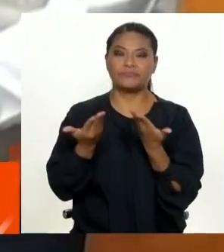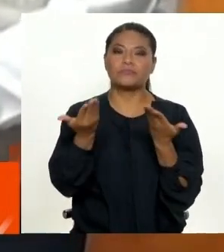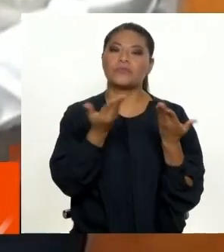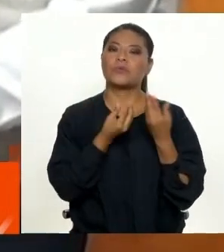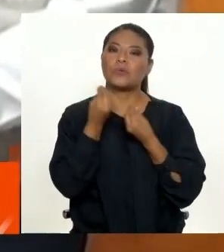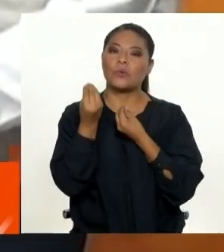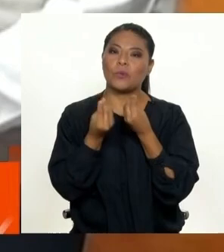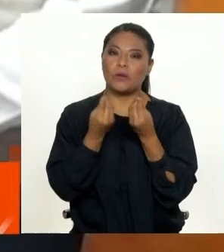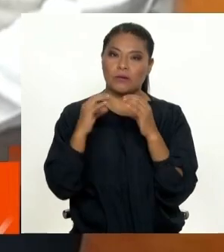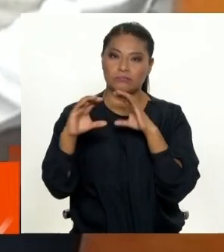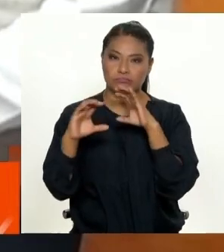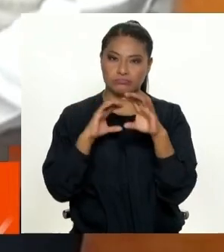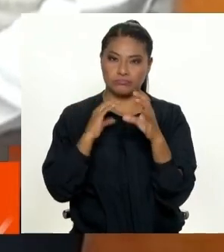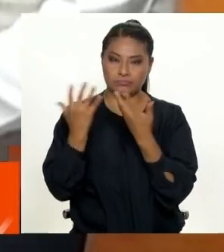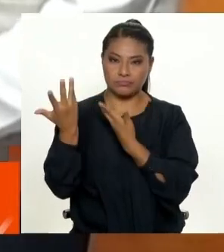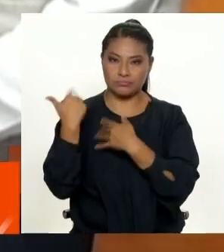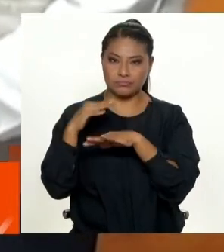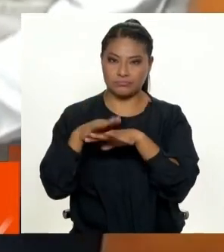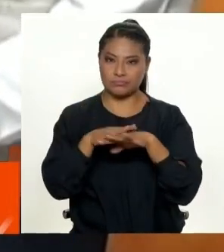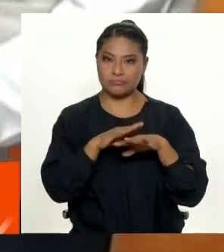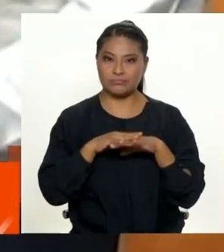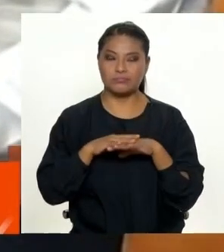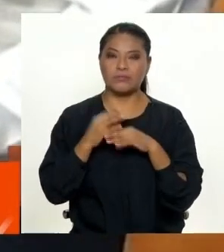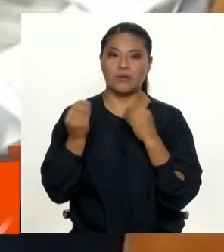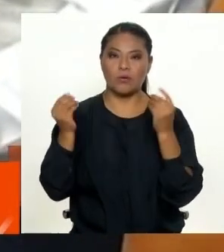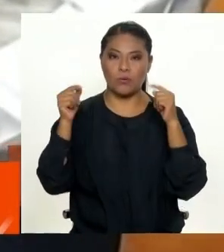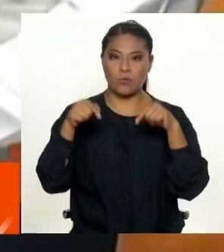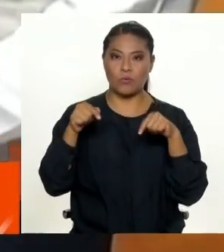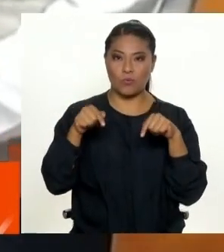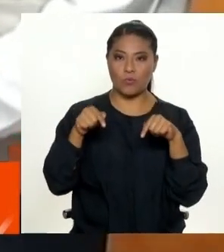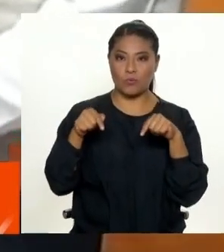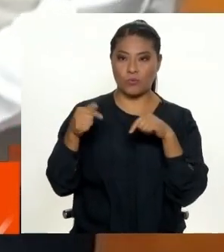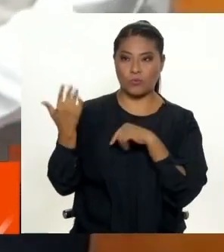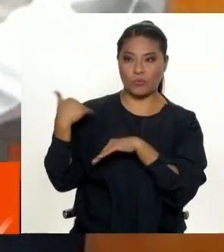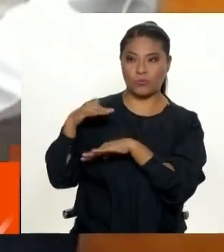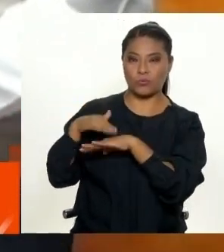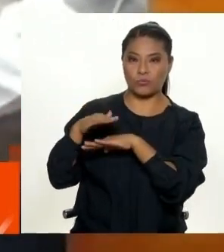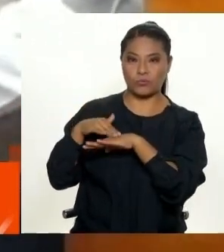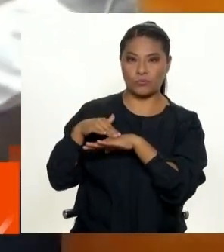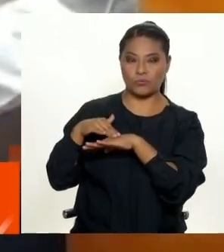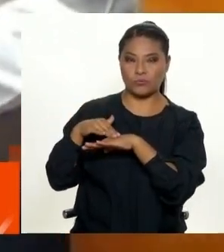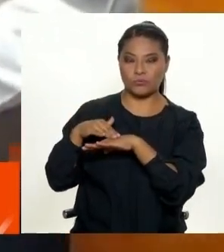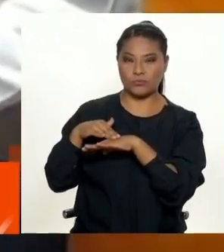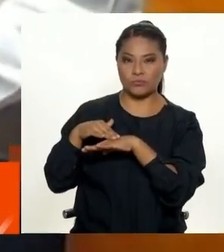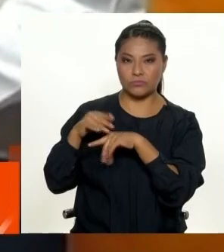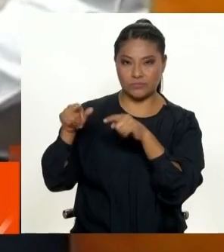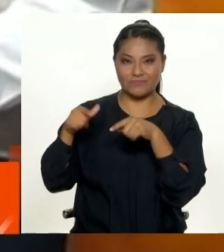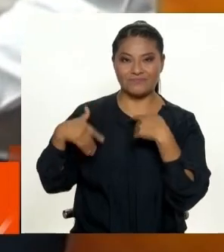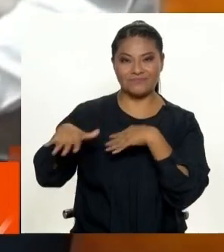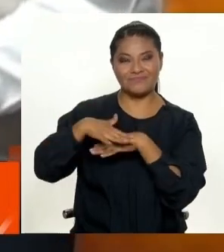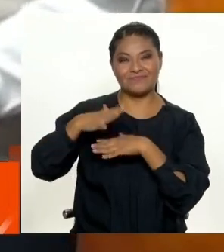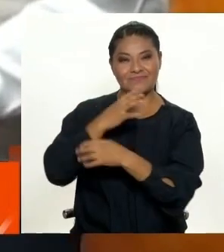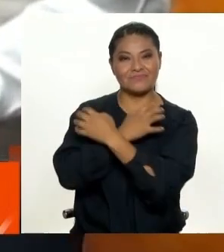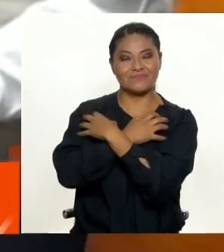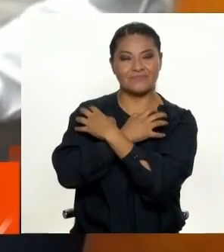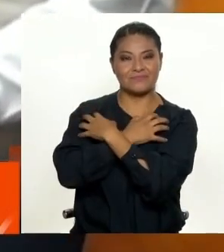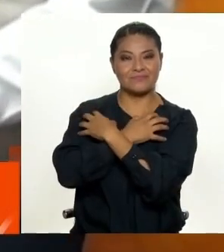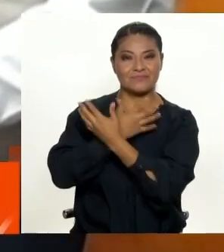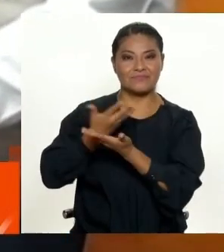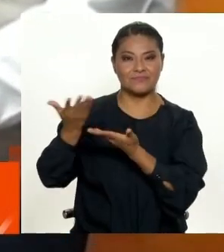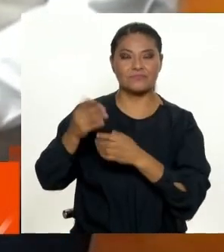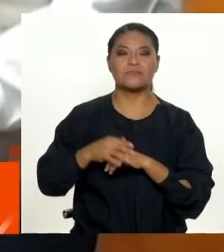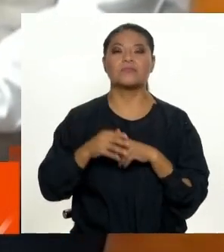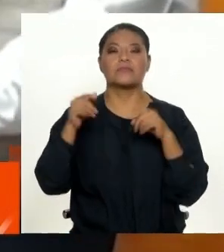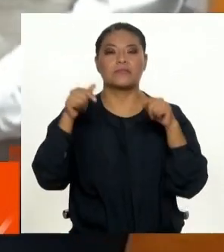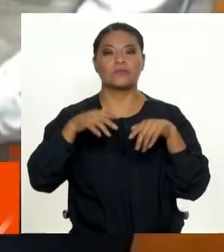favor, la situación que se viene dando en los establecimientos de salud en la zona norte del país. Muchas gracias, Joel. La Superintendencia Nacional de